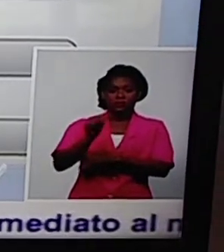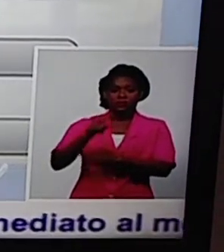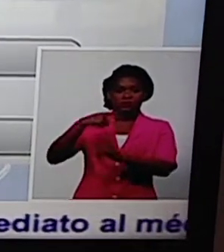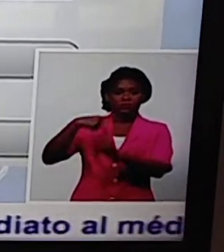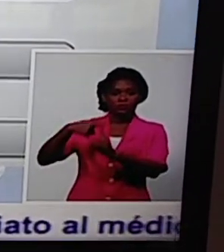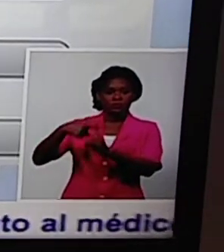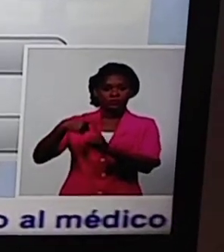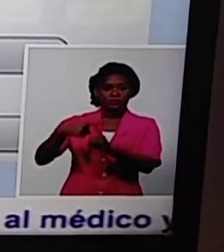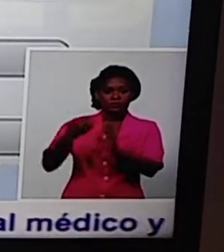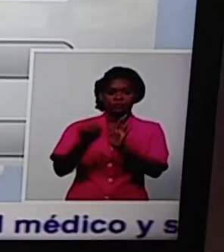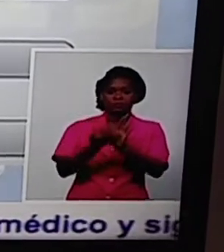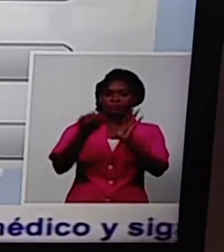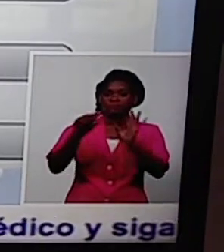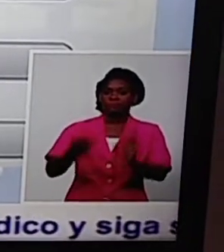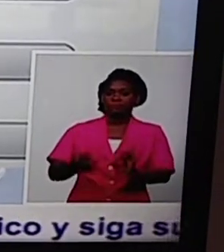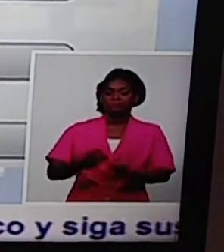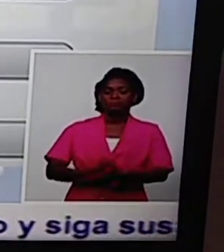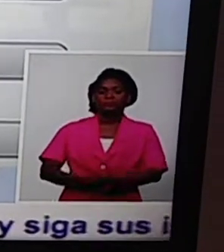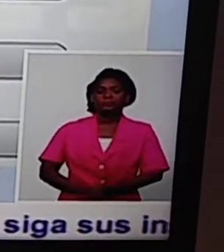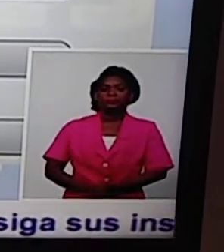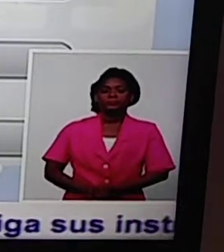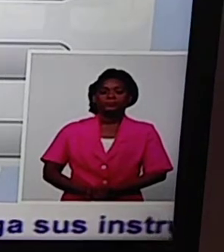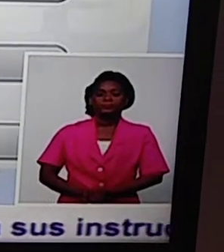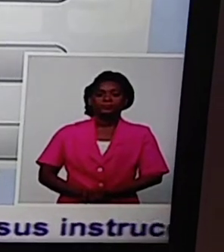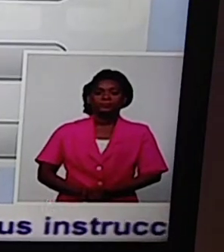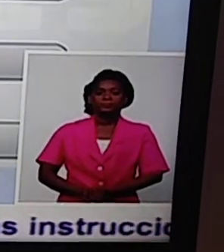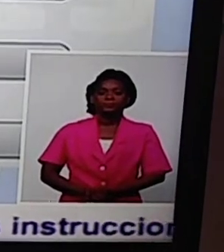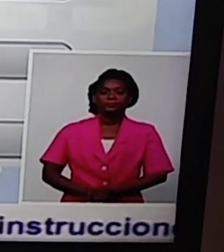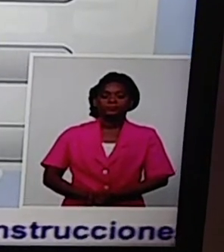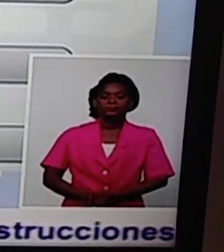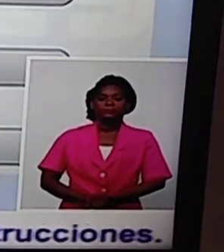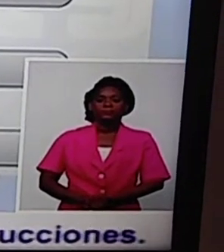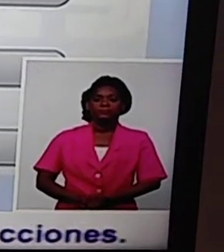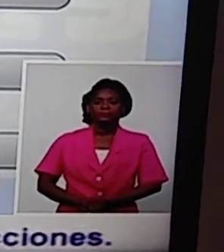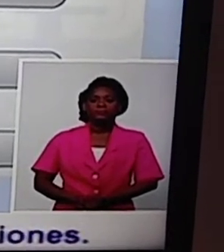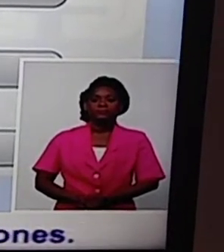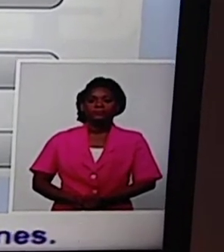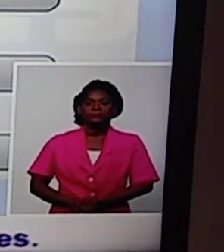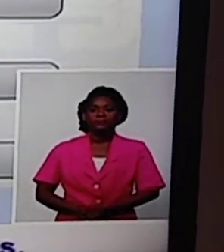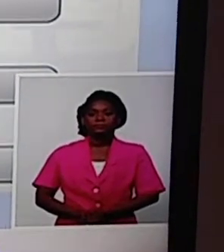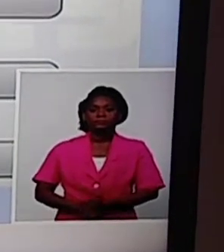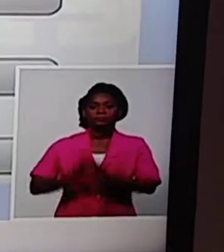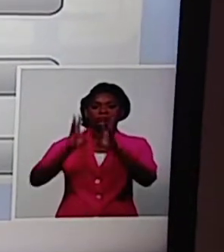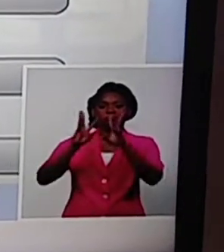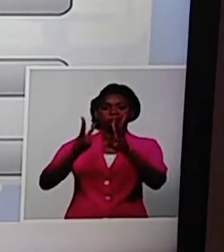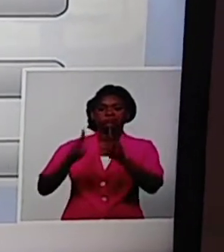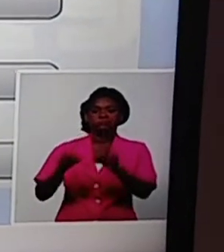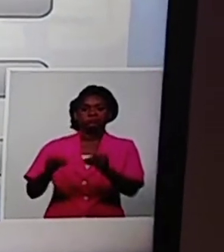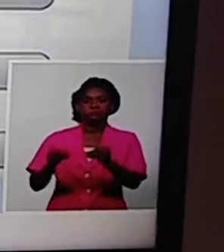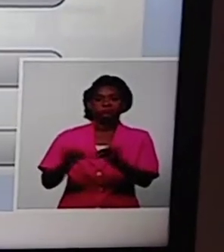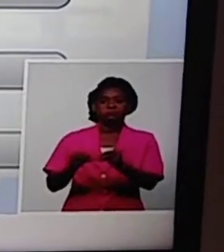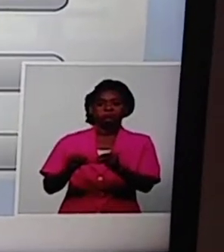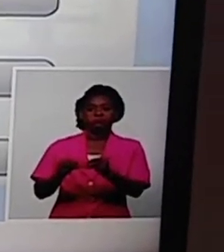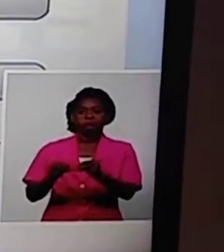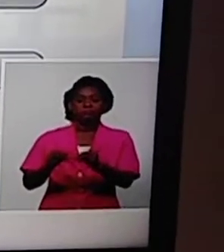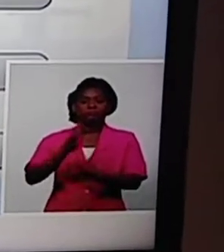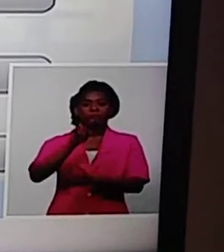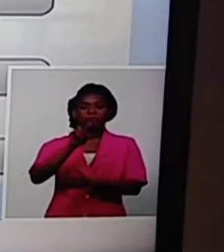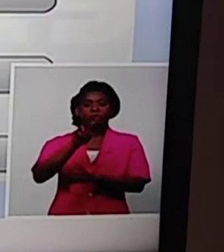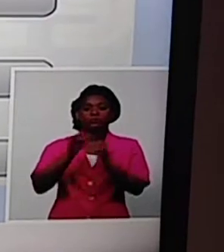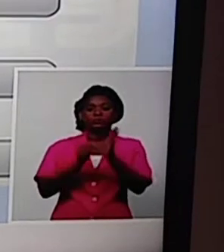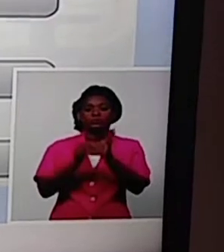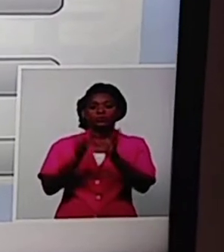19 de esta forma pues se acumulan dos millones trescientos mil